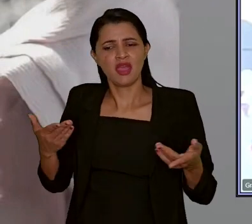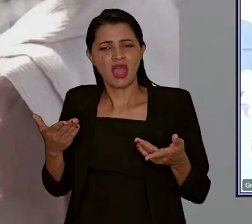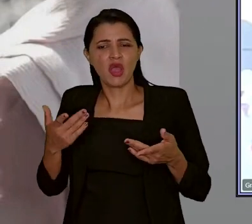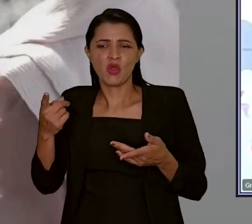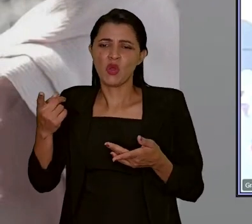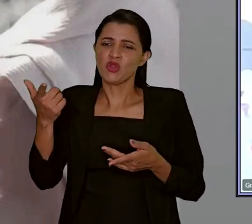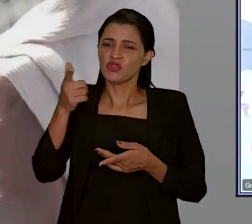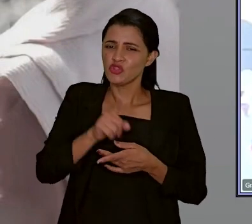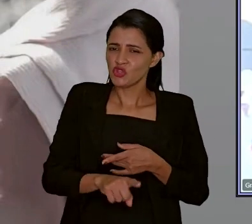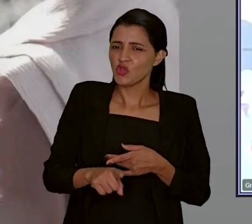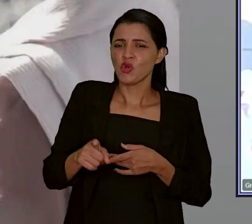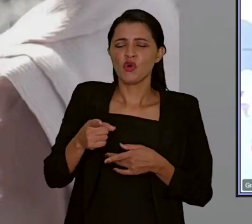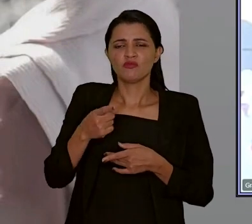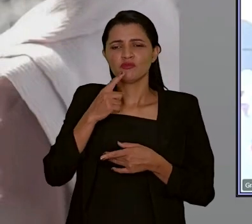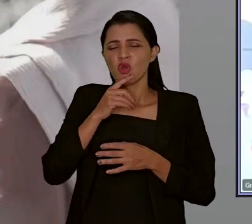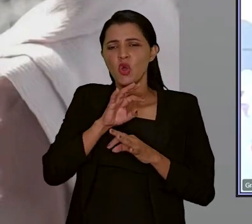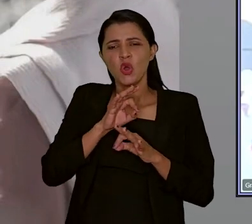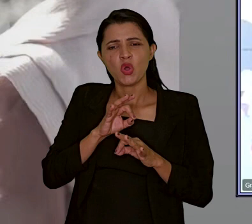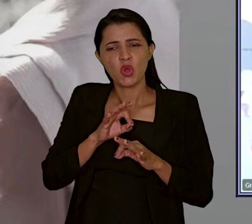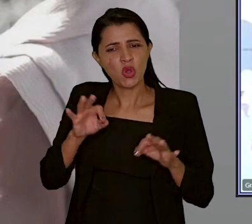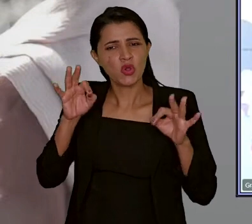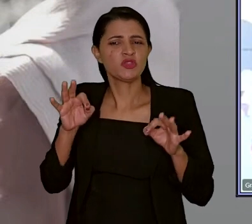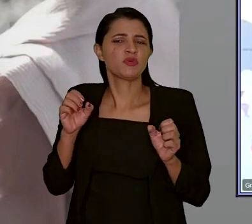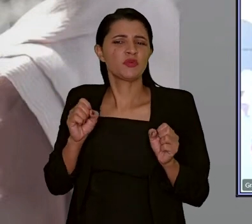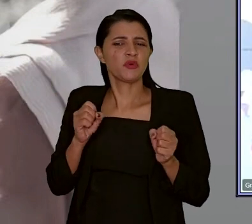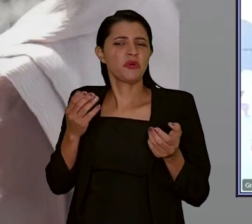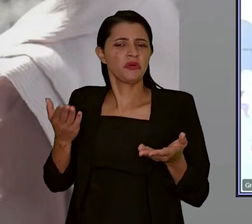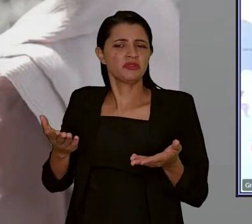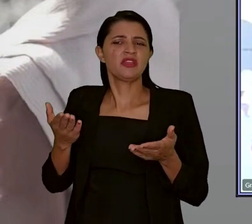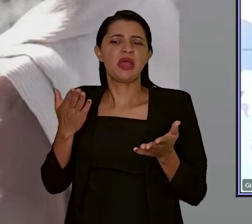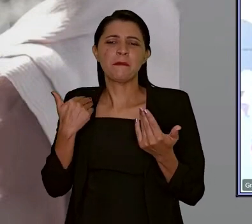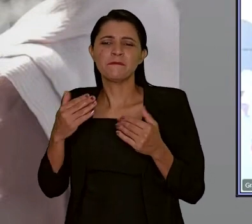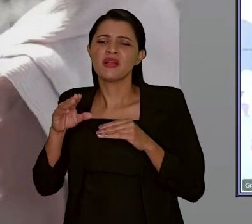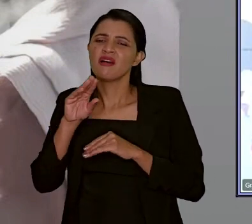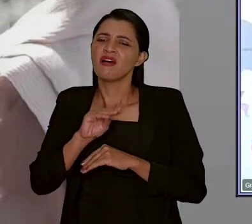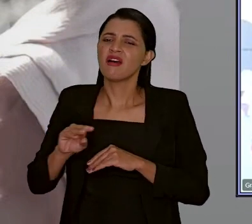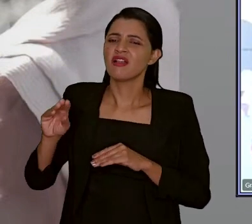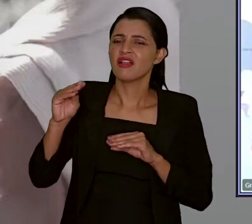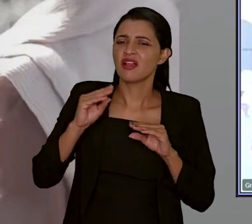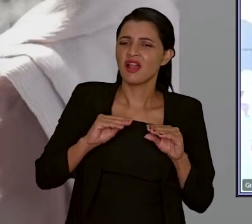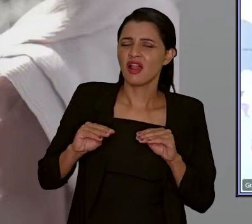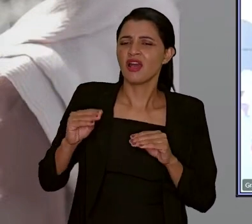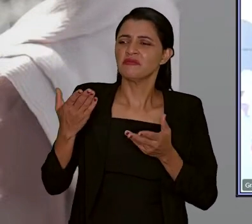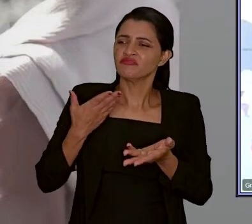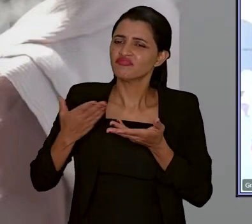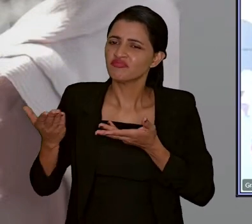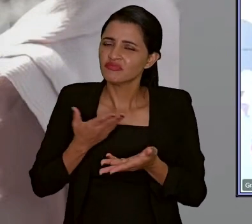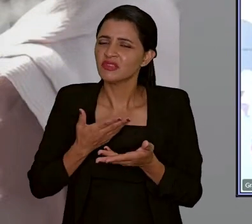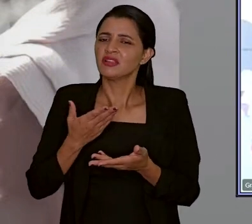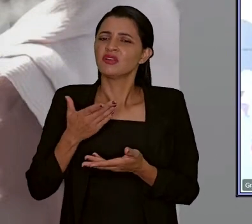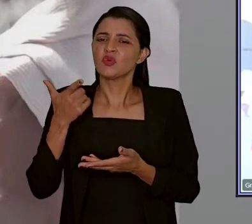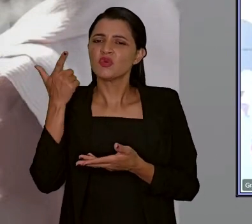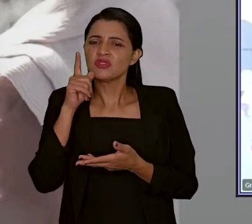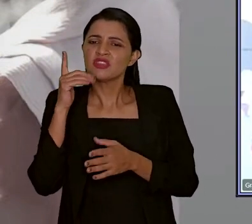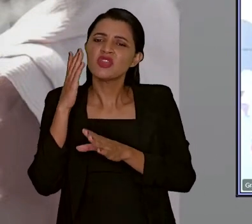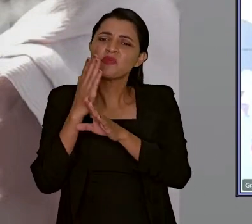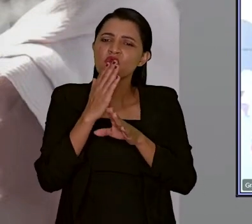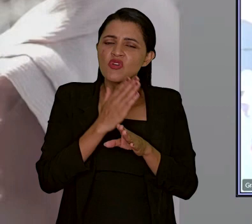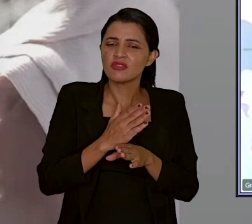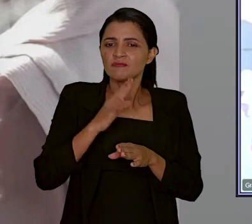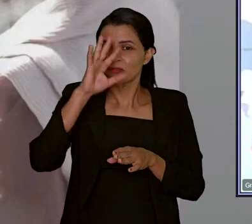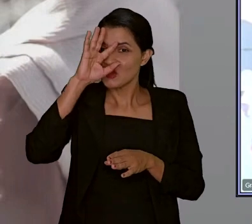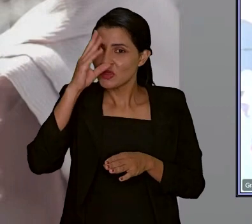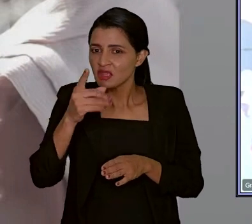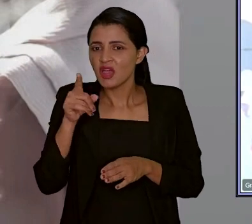también muchísimas cuestiones que uno puede, hablando, ver cómo las podemos llevar adelante en pos de los niños. Si eso es